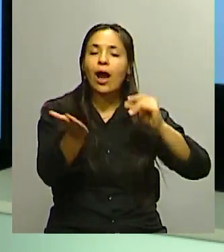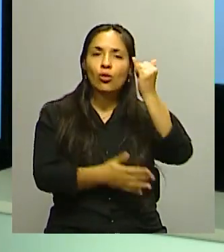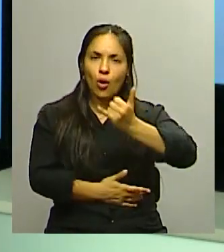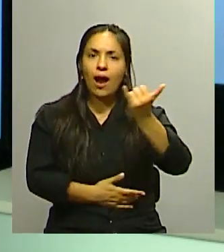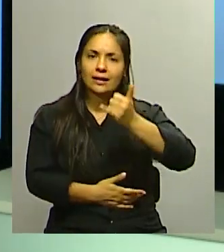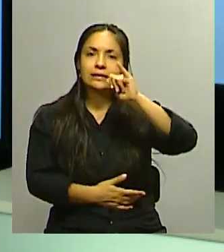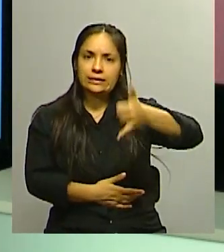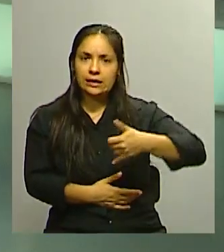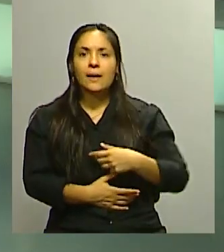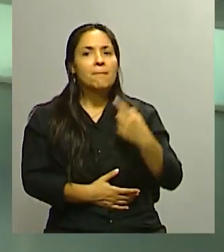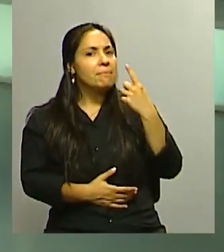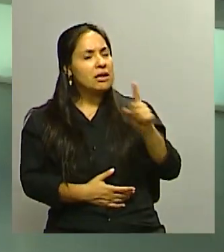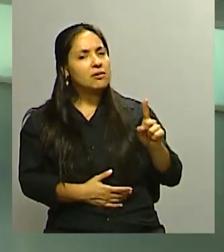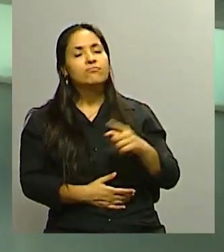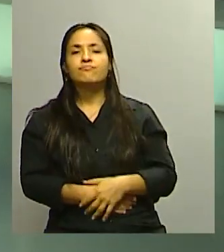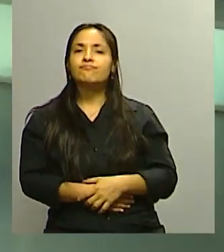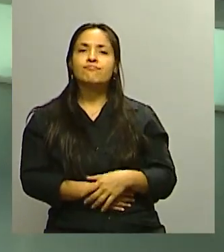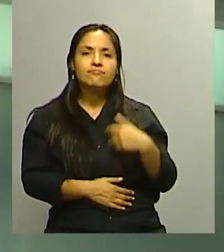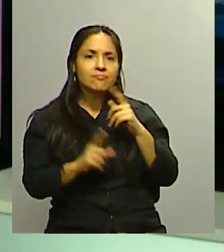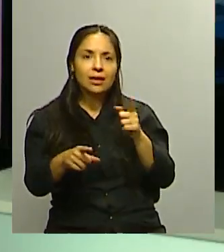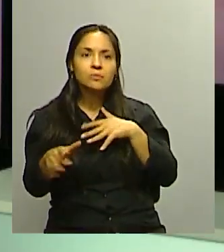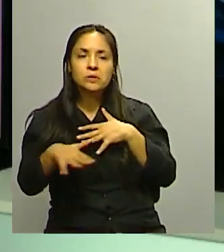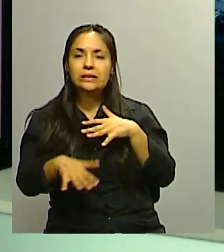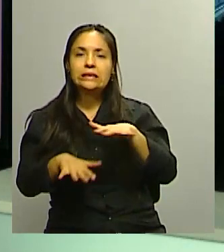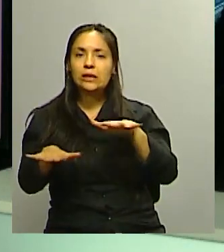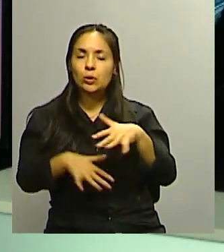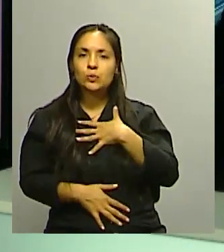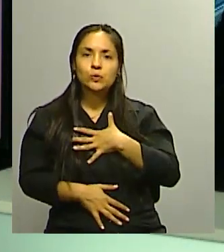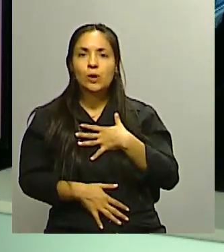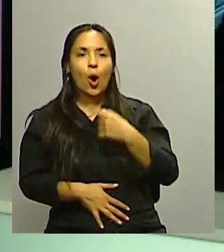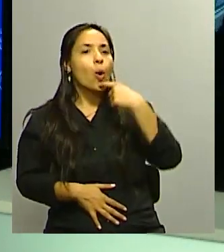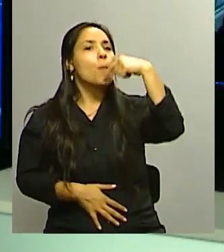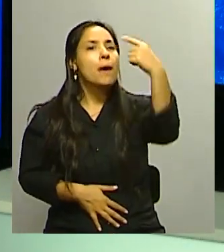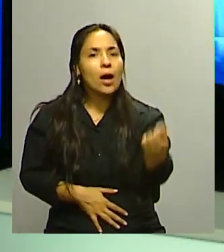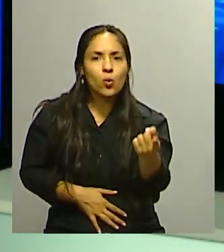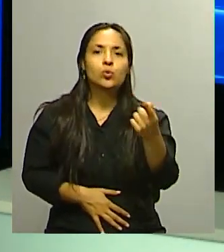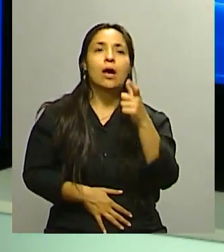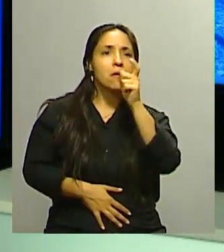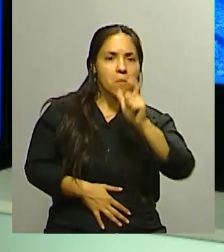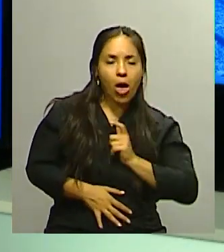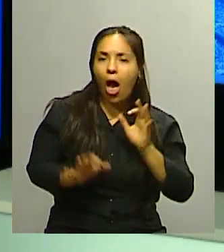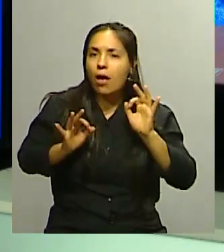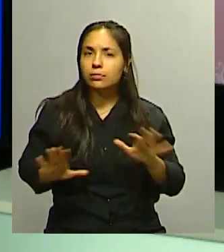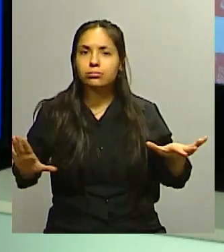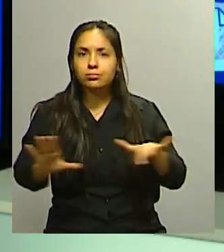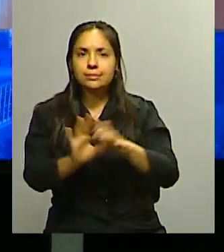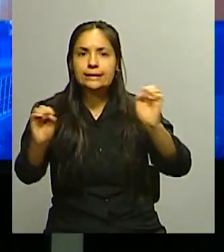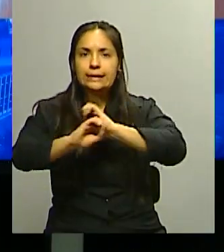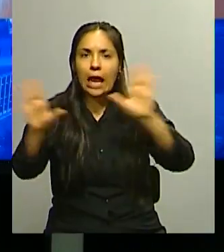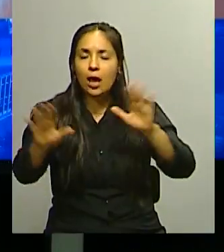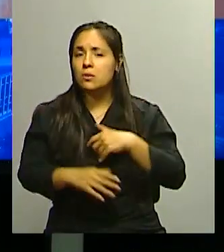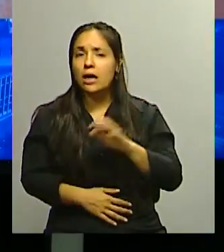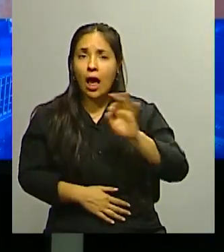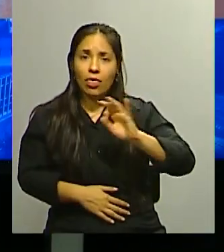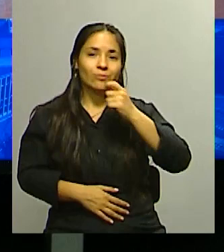y tal vez tiene esta situación, ¿no? De que hace alguna consulta, no tiene la respuesta que tal vez, o la contención, porque también